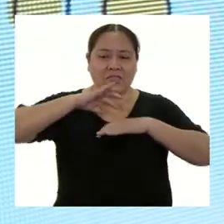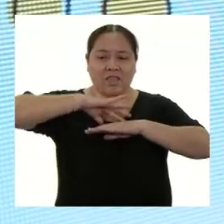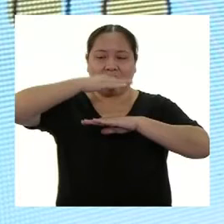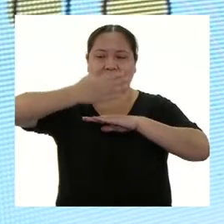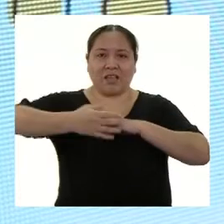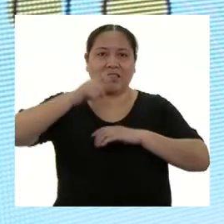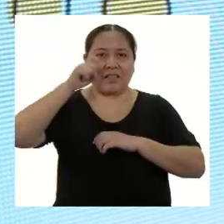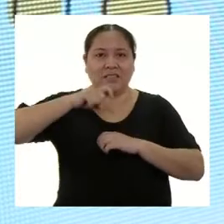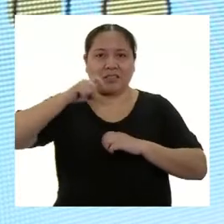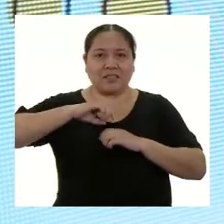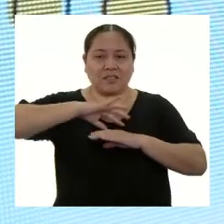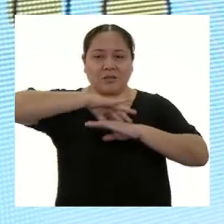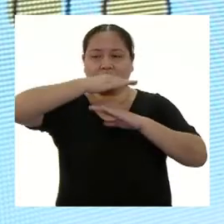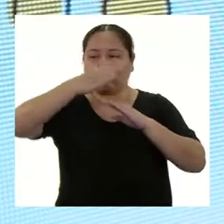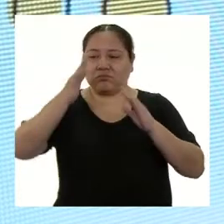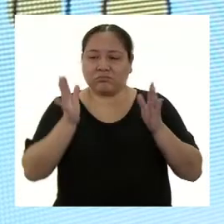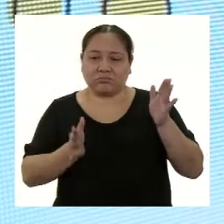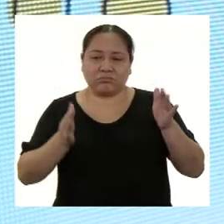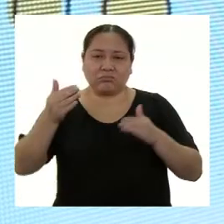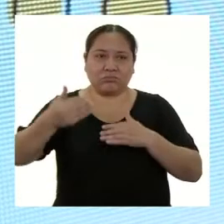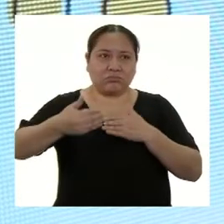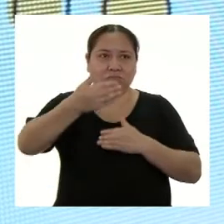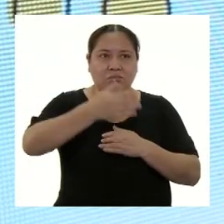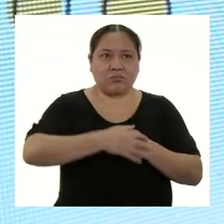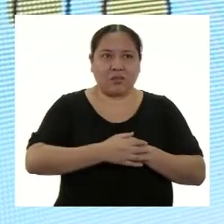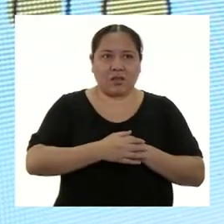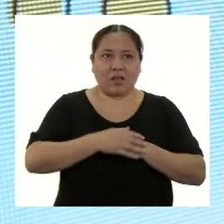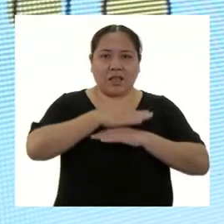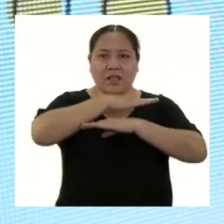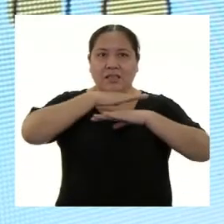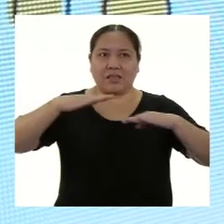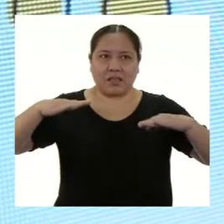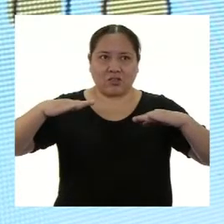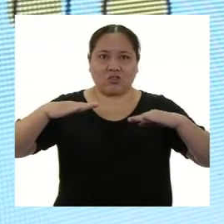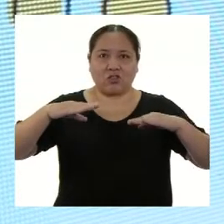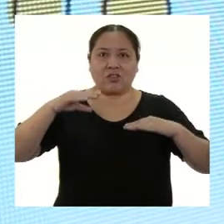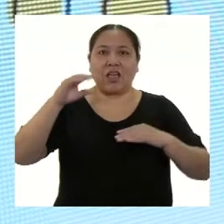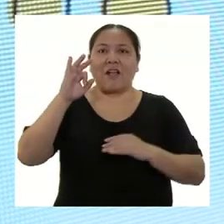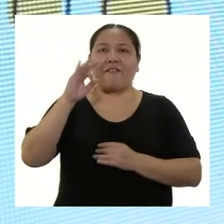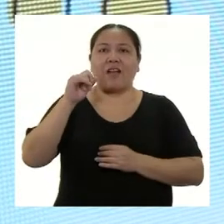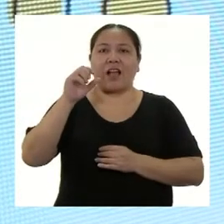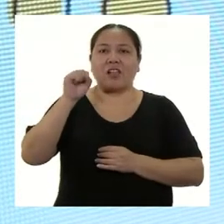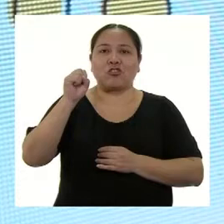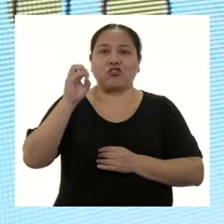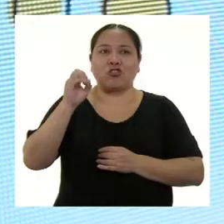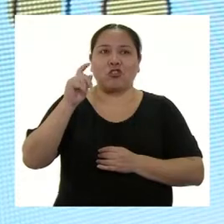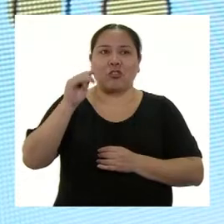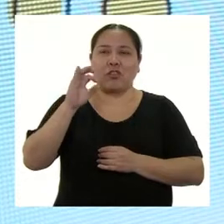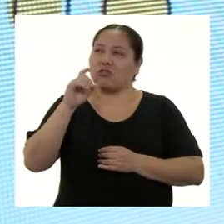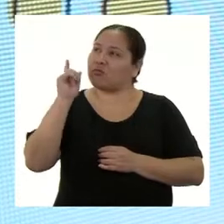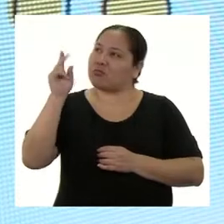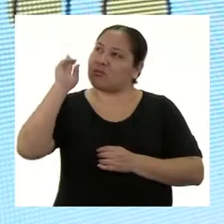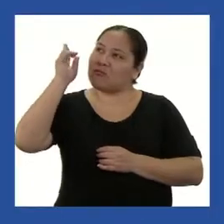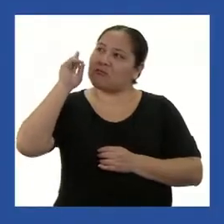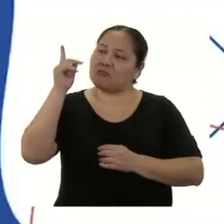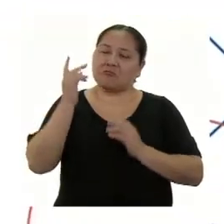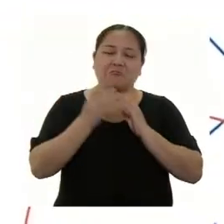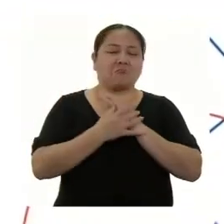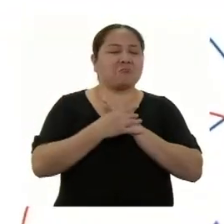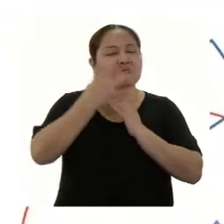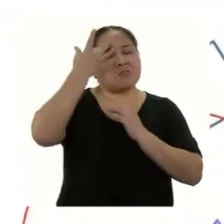tío para poder cubrir las paredes laterales, el techo y el falso techo de la carpa. Profesora, usted es una